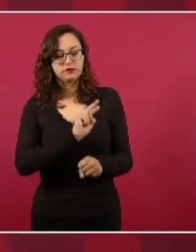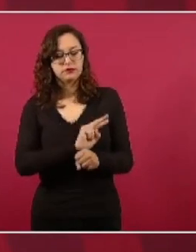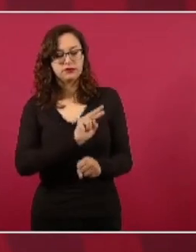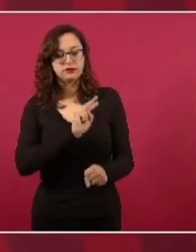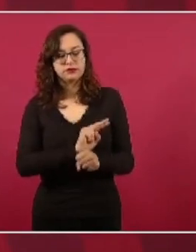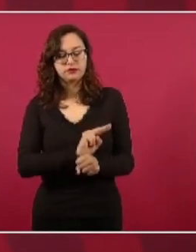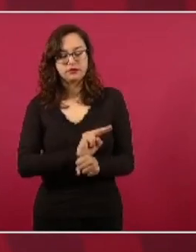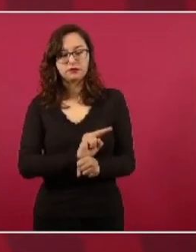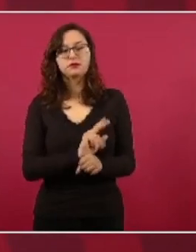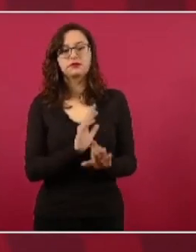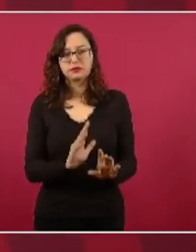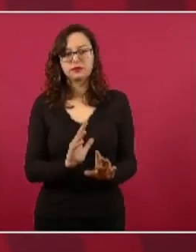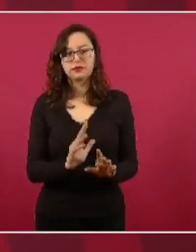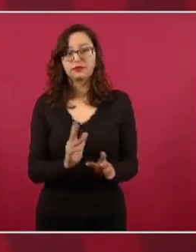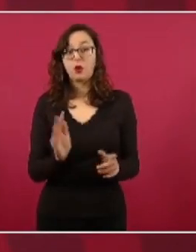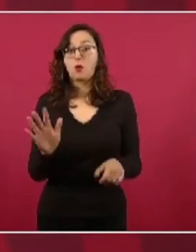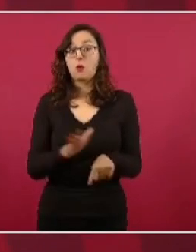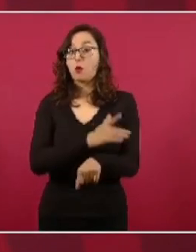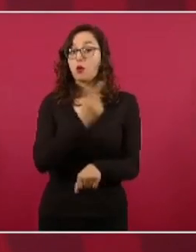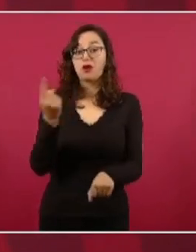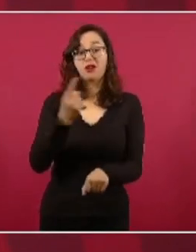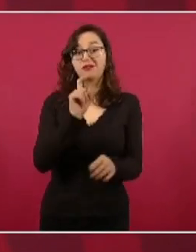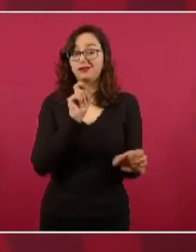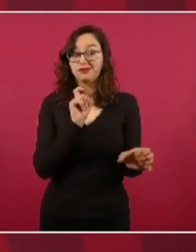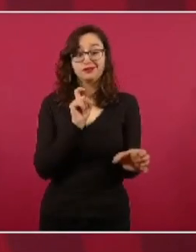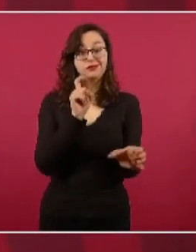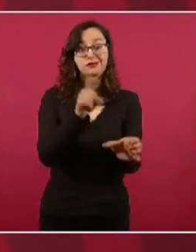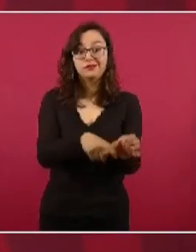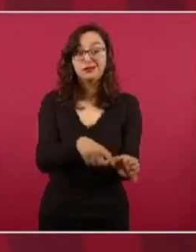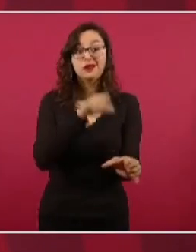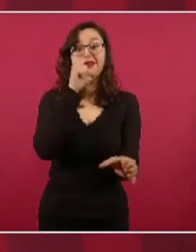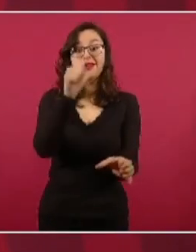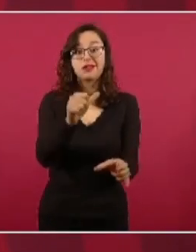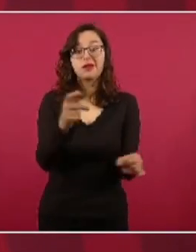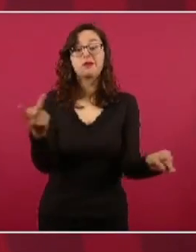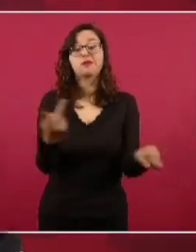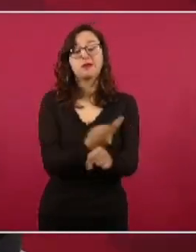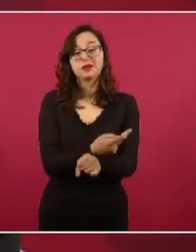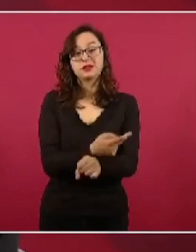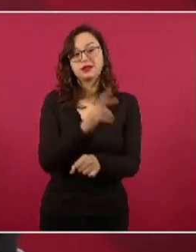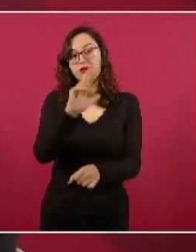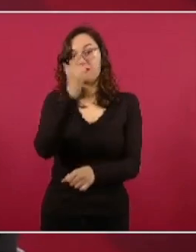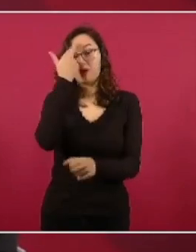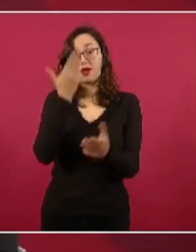vuelva a pasar lo que sucedió con la Policía Federal Preventiva,